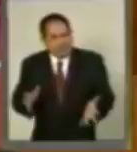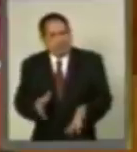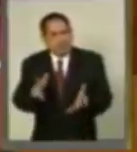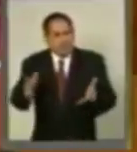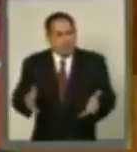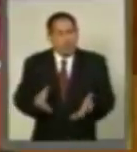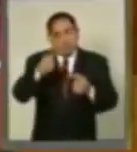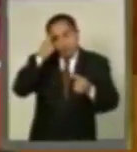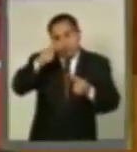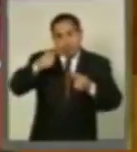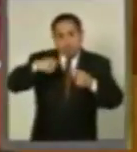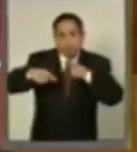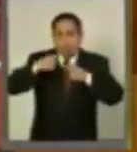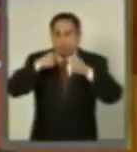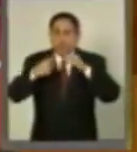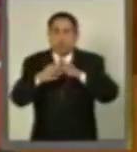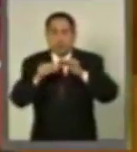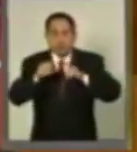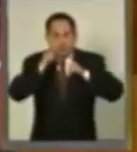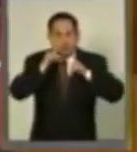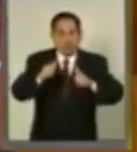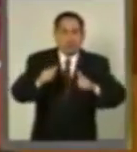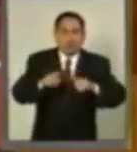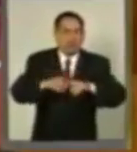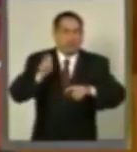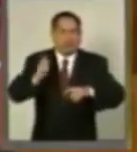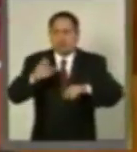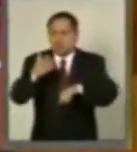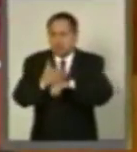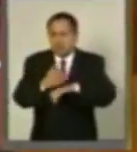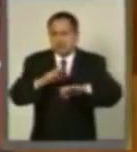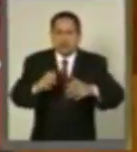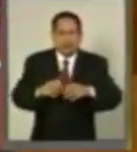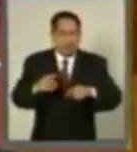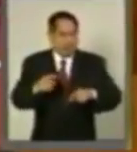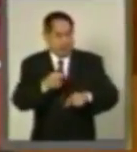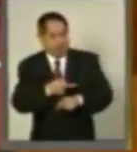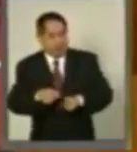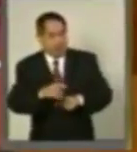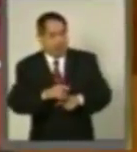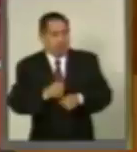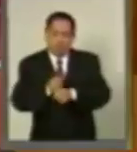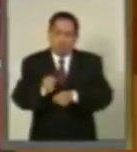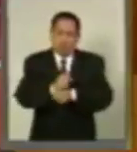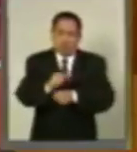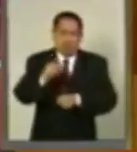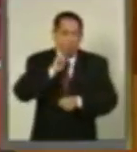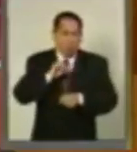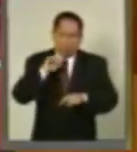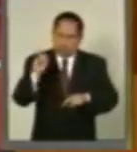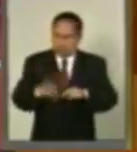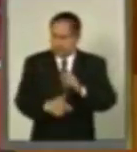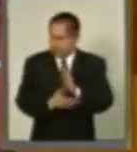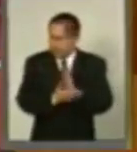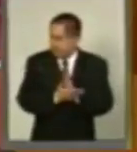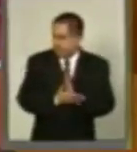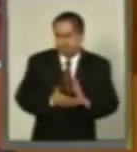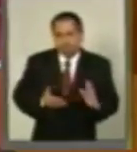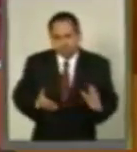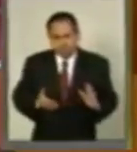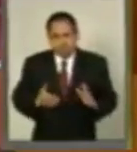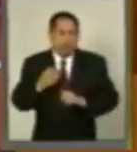Integral para prevenir, atender, sancionar y erradicar la violencia contra las mujeres